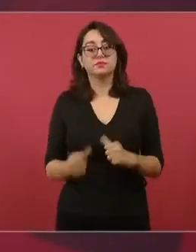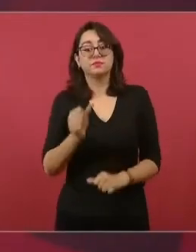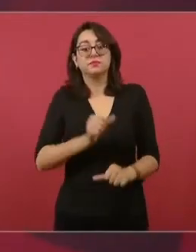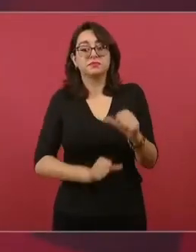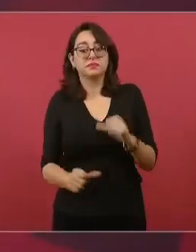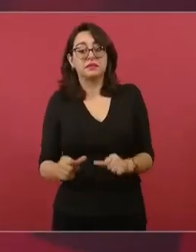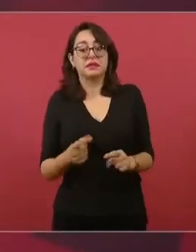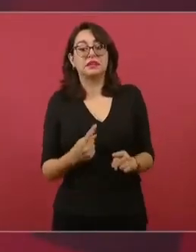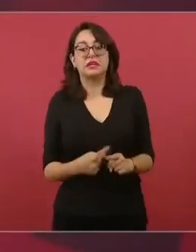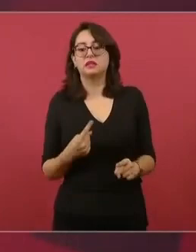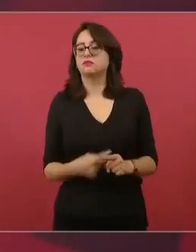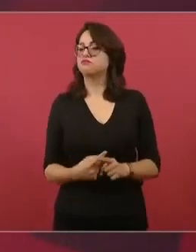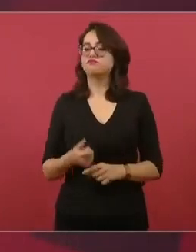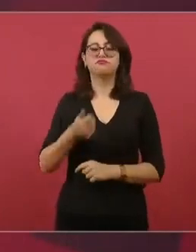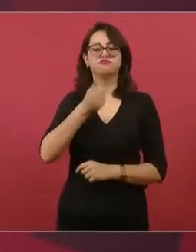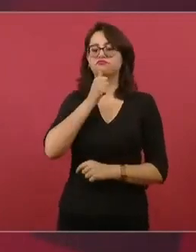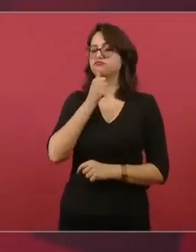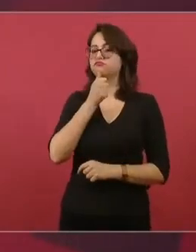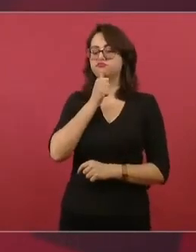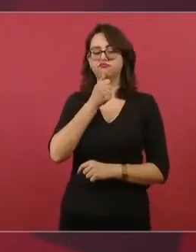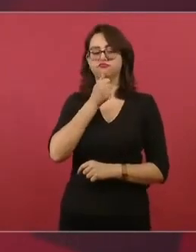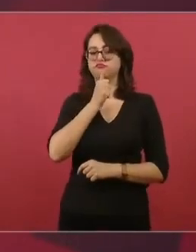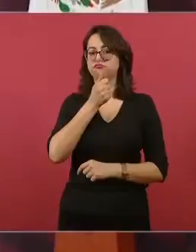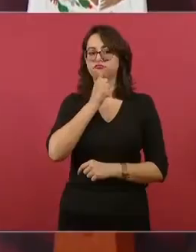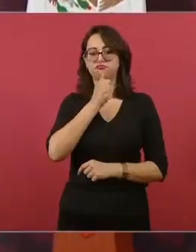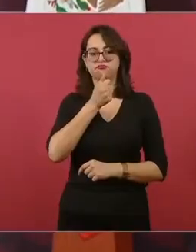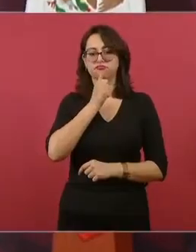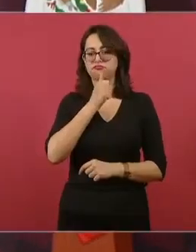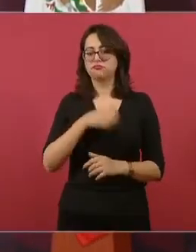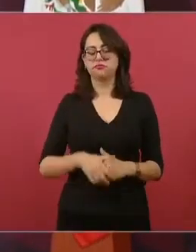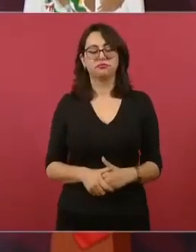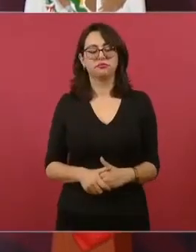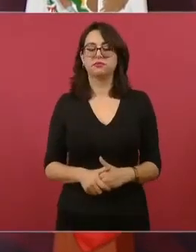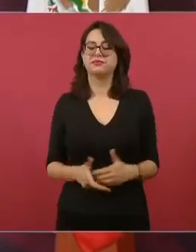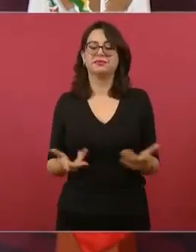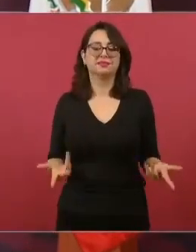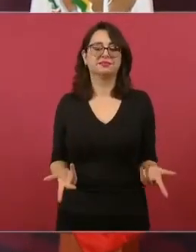de Gobernación? Pensando, es que ha habido mucho trabajo,